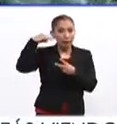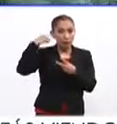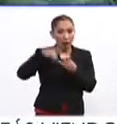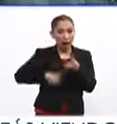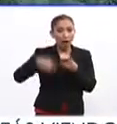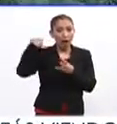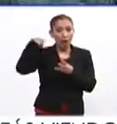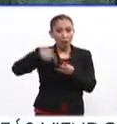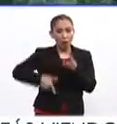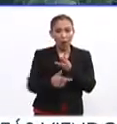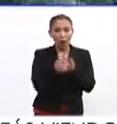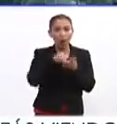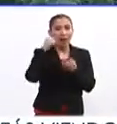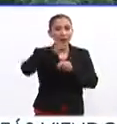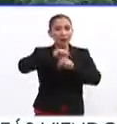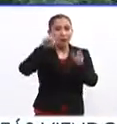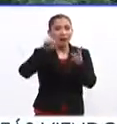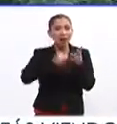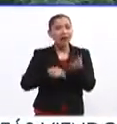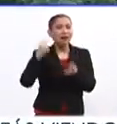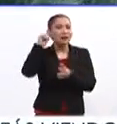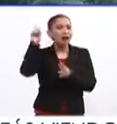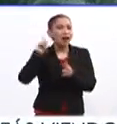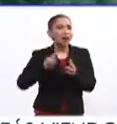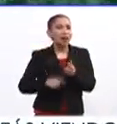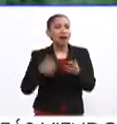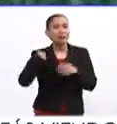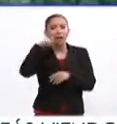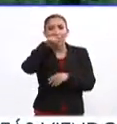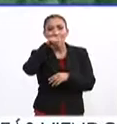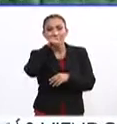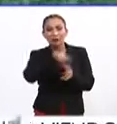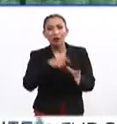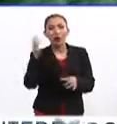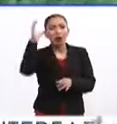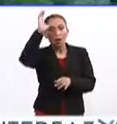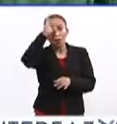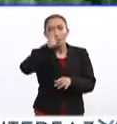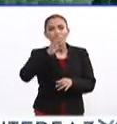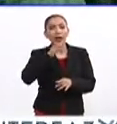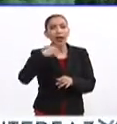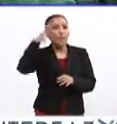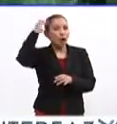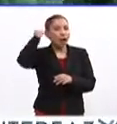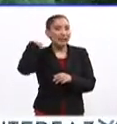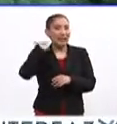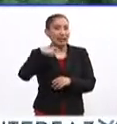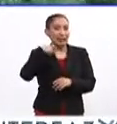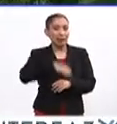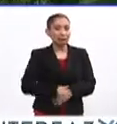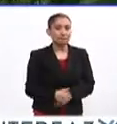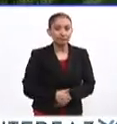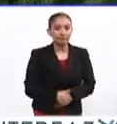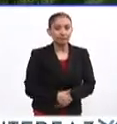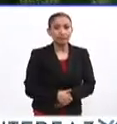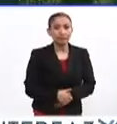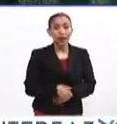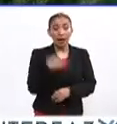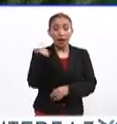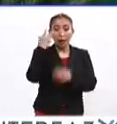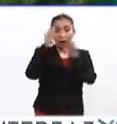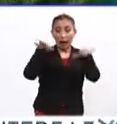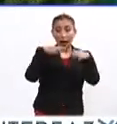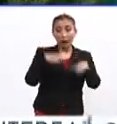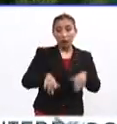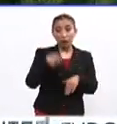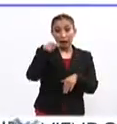Michoacán, Guanajuato, Tlaxcala, Zacatecas, Jalisco, Coahuila, Morelos y Querétaro. Los árboles vienen de